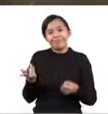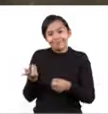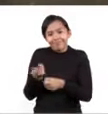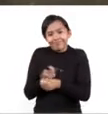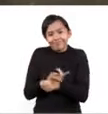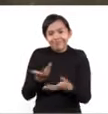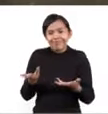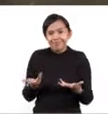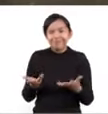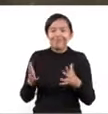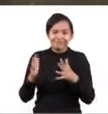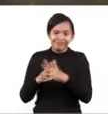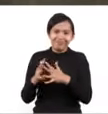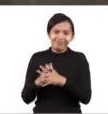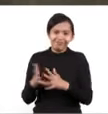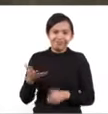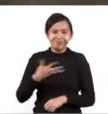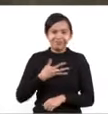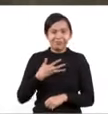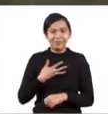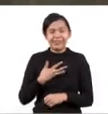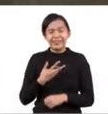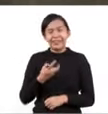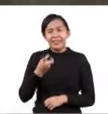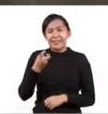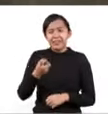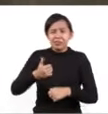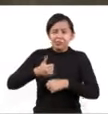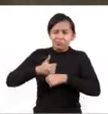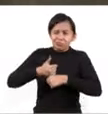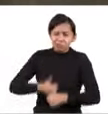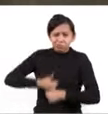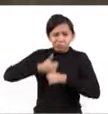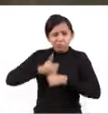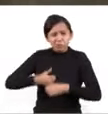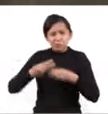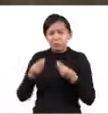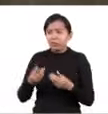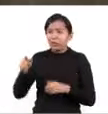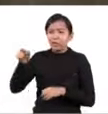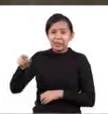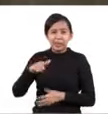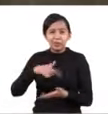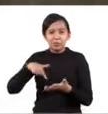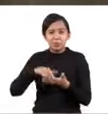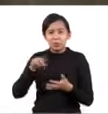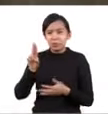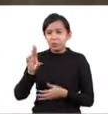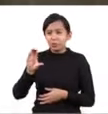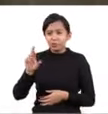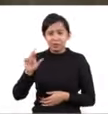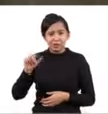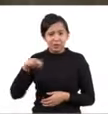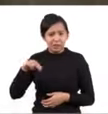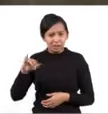y causa un enorme sufrimiento en Ucrania. Muchas personas que perdieron la vida, muchas